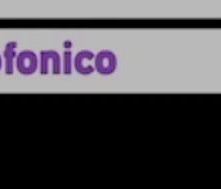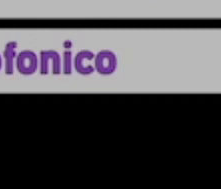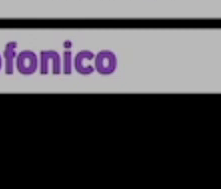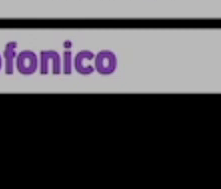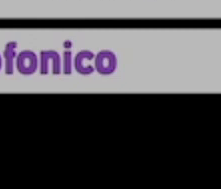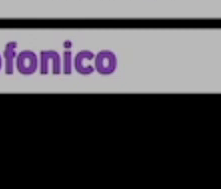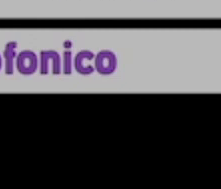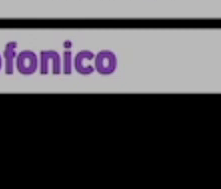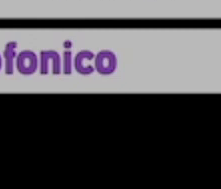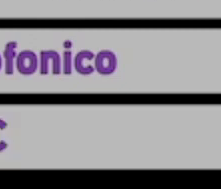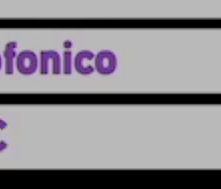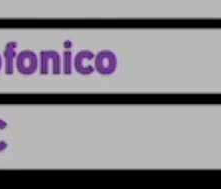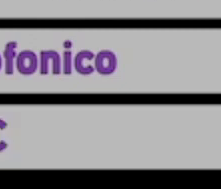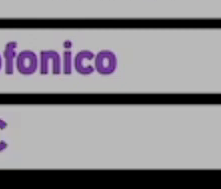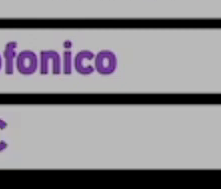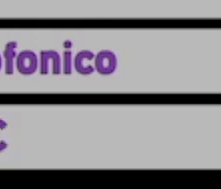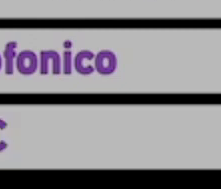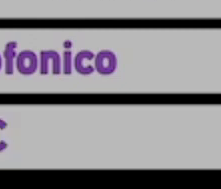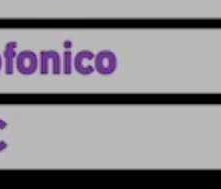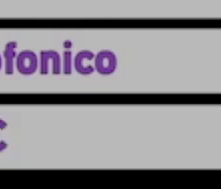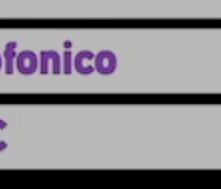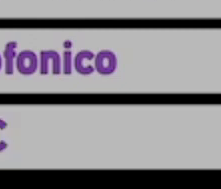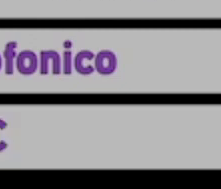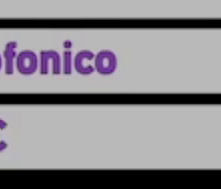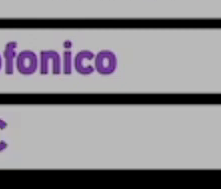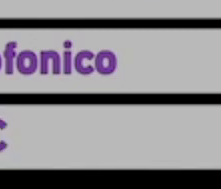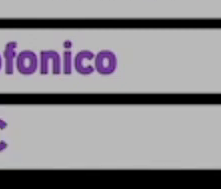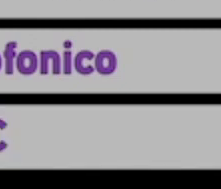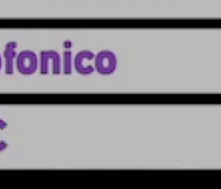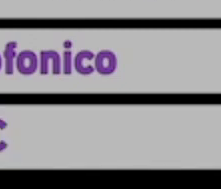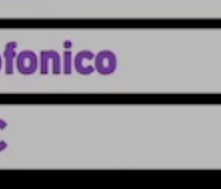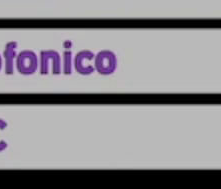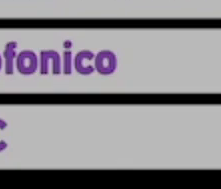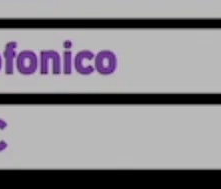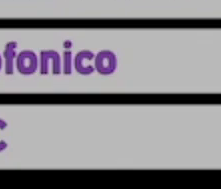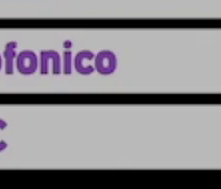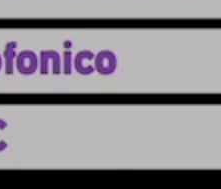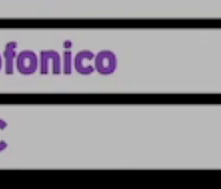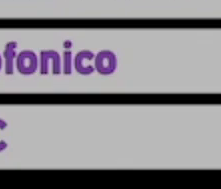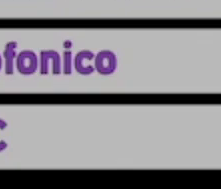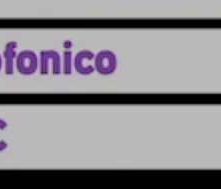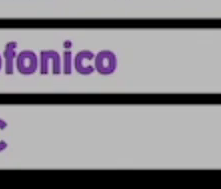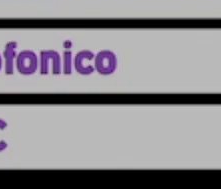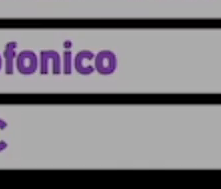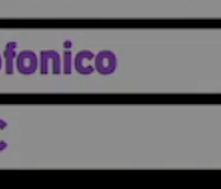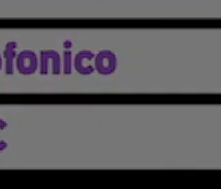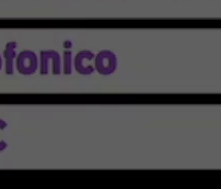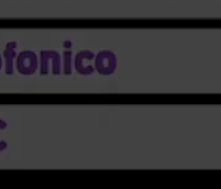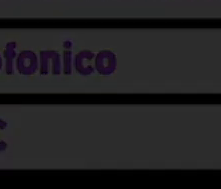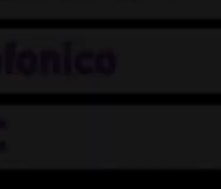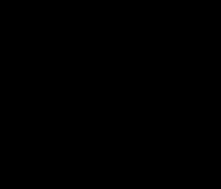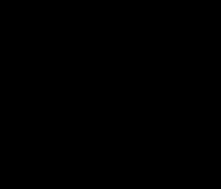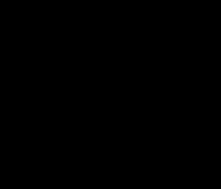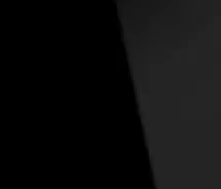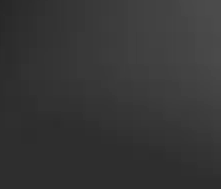programa-radiofónico y en Twitter, laurna-IEC. Queremos tener comunicación con usted. Pásenla muy bien. Hasta la próxima